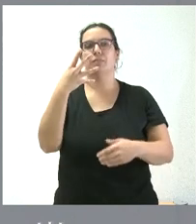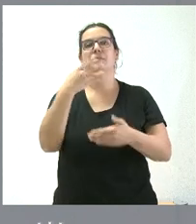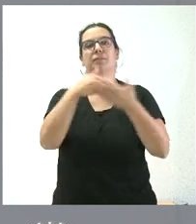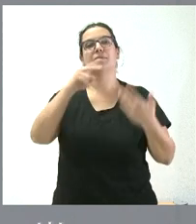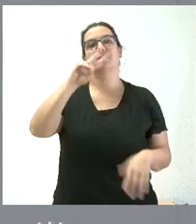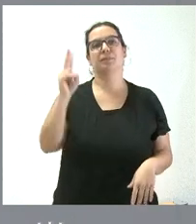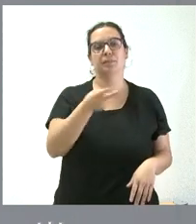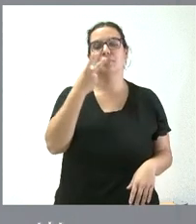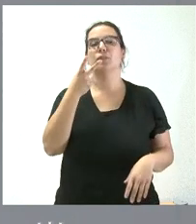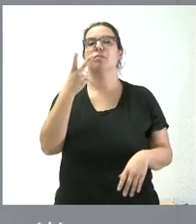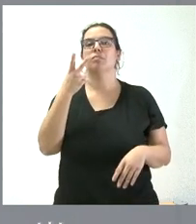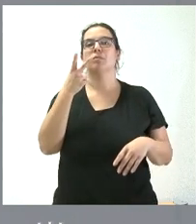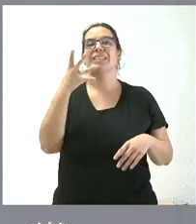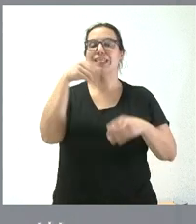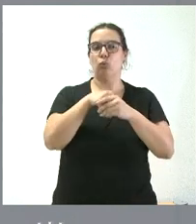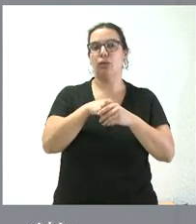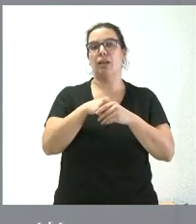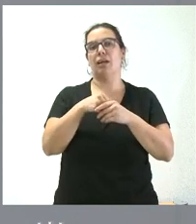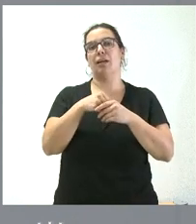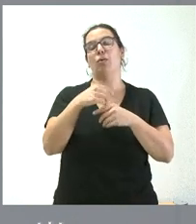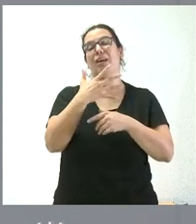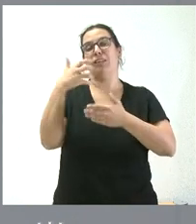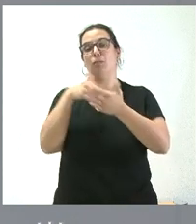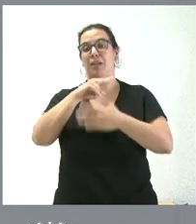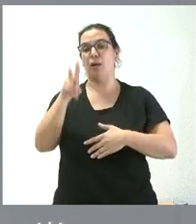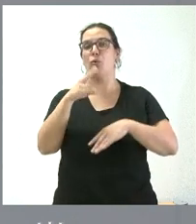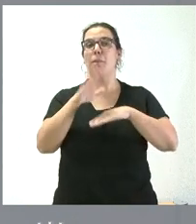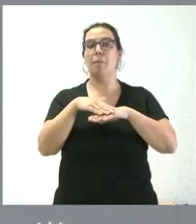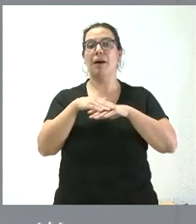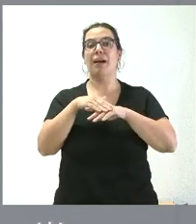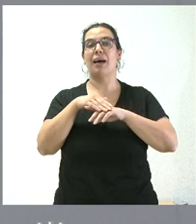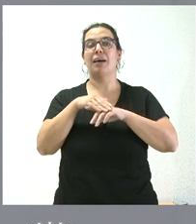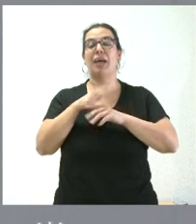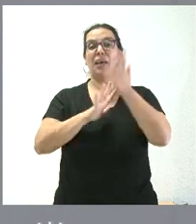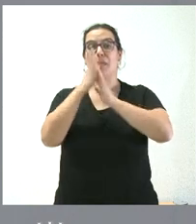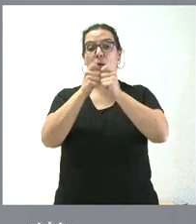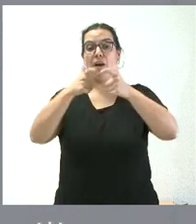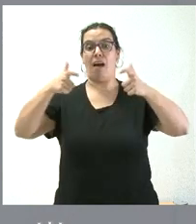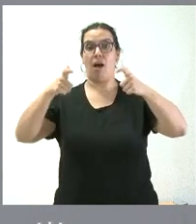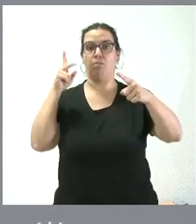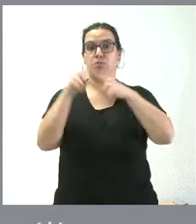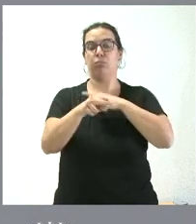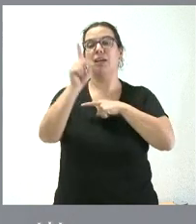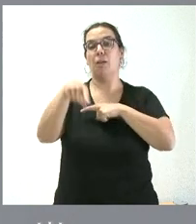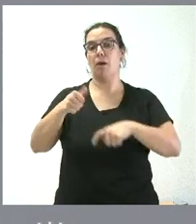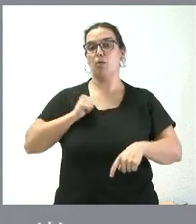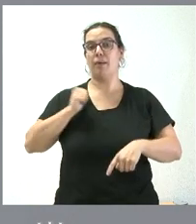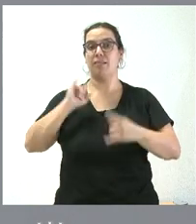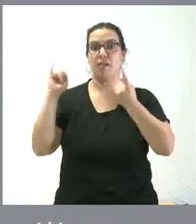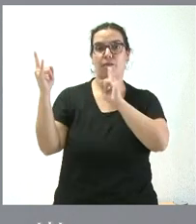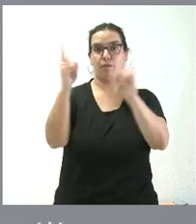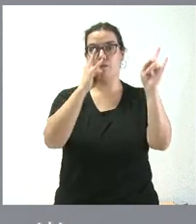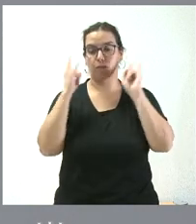euros incluye millón y medio de euros para disminuir el riesgo de propagación de incendios y facilitar el aprovechamiento forestal y